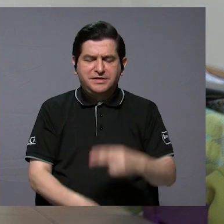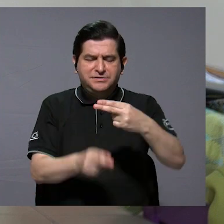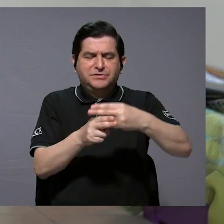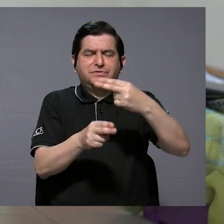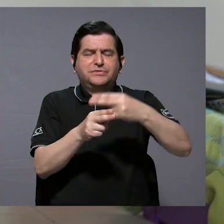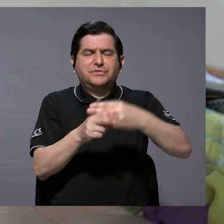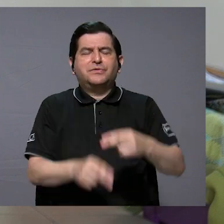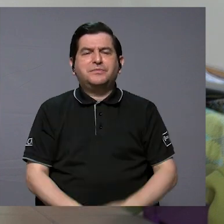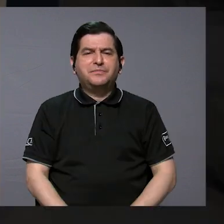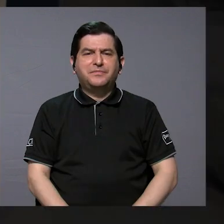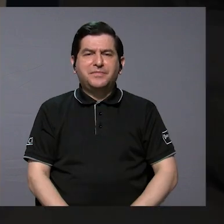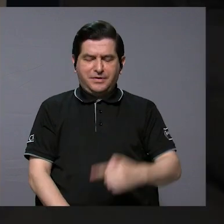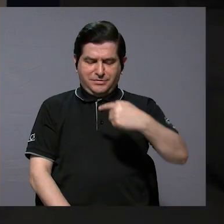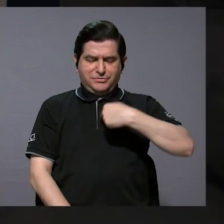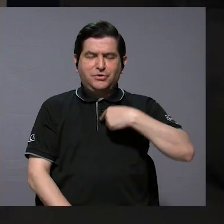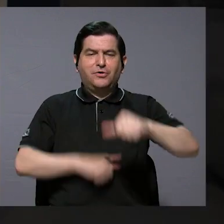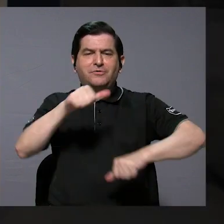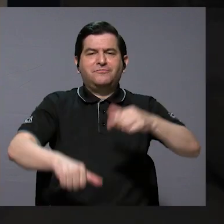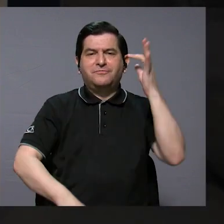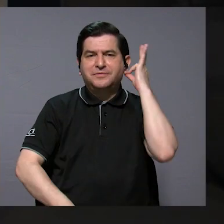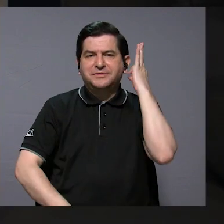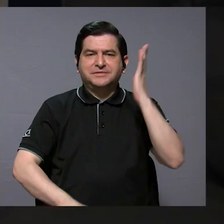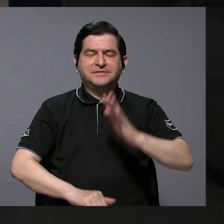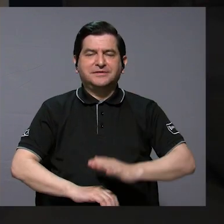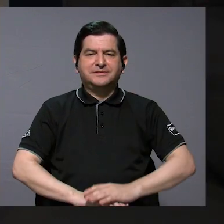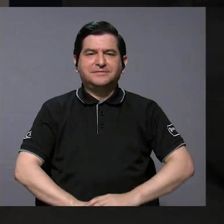llamarme feminista.